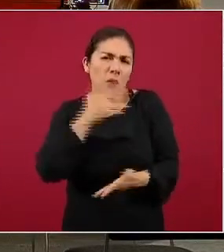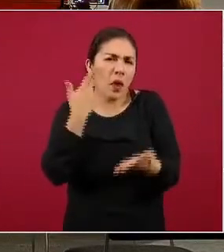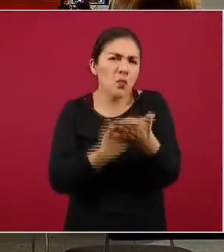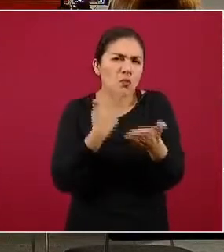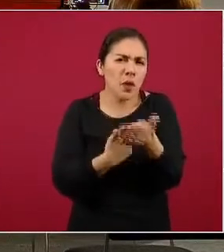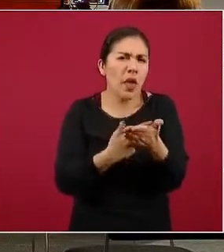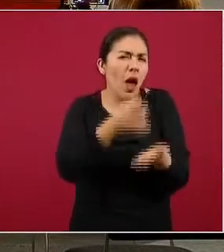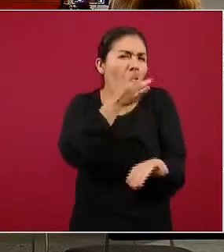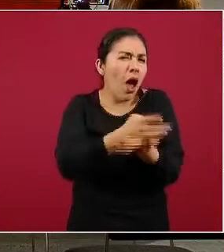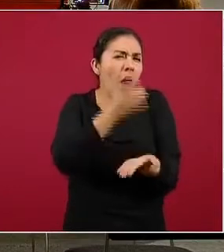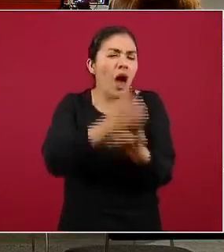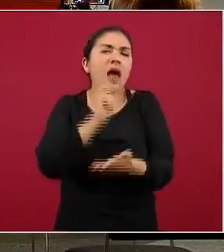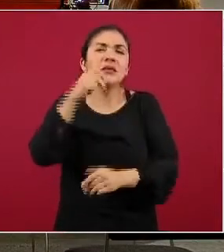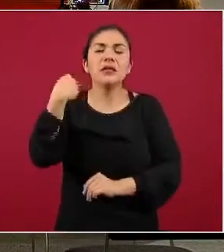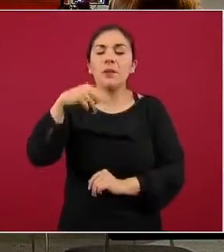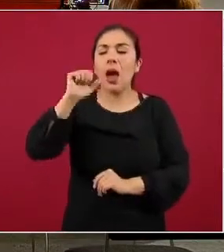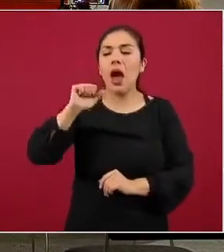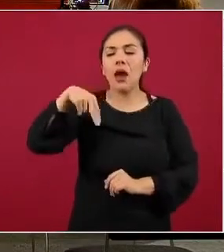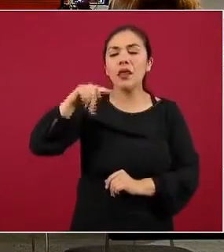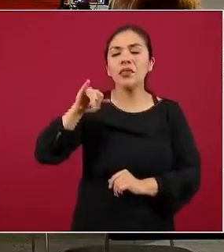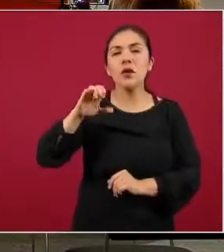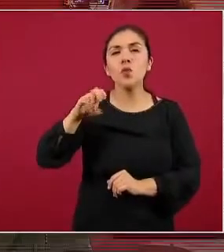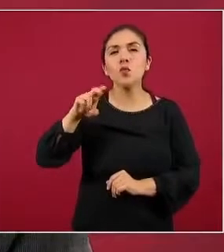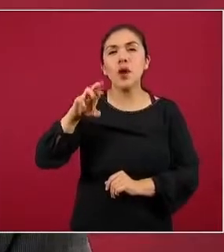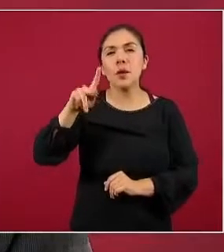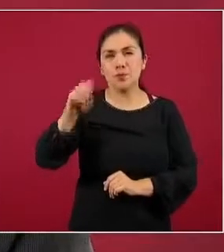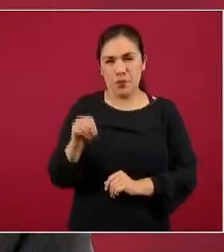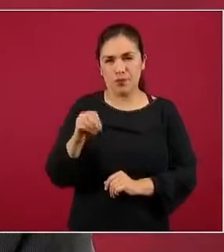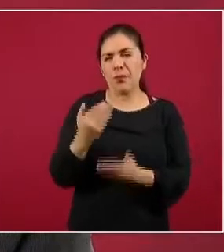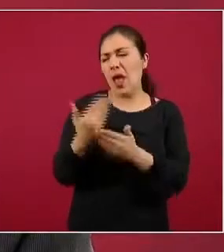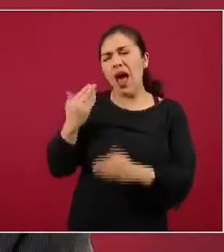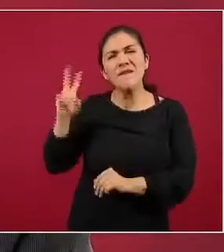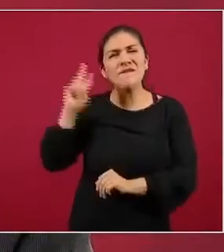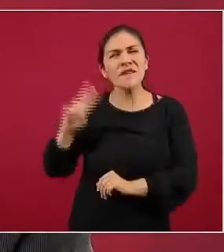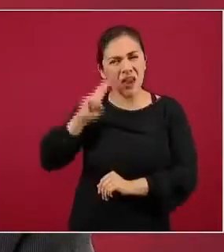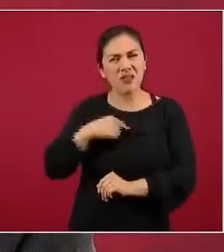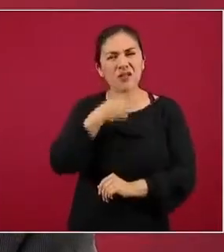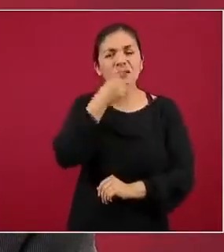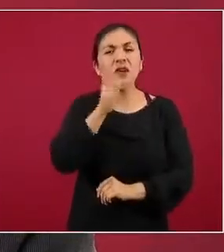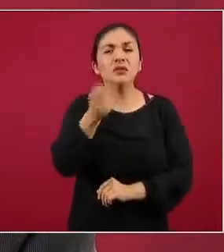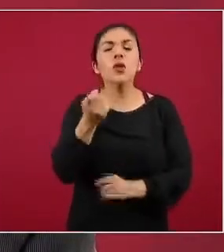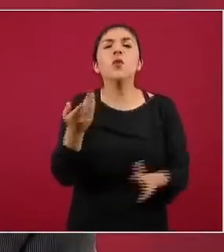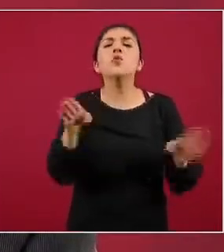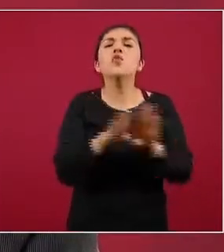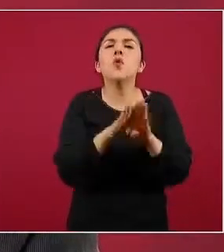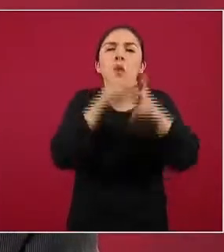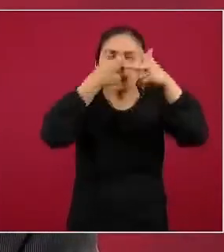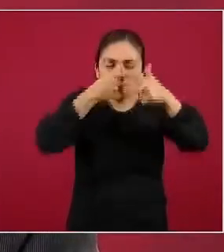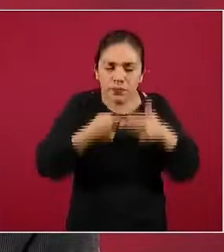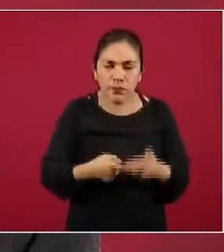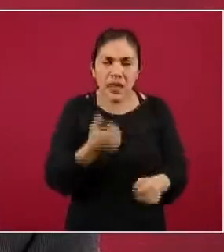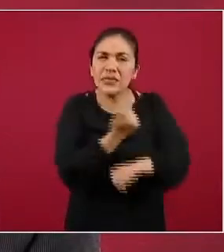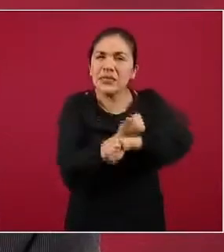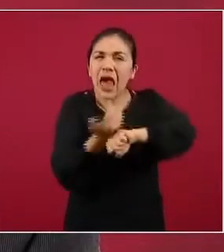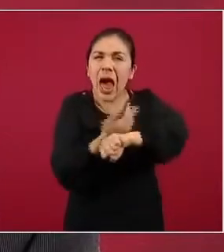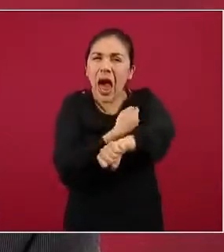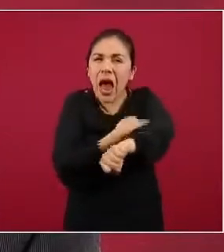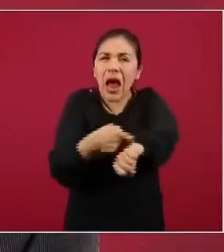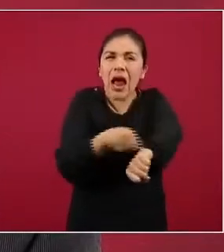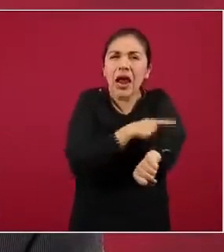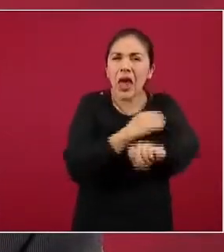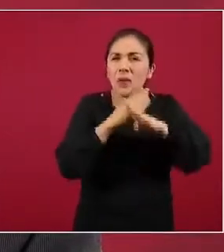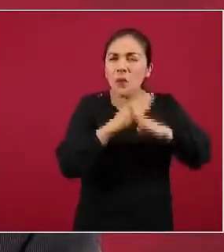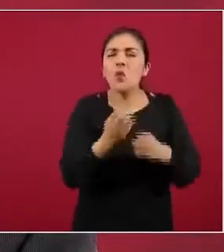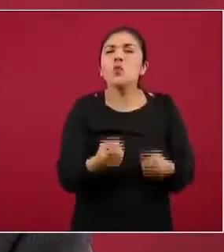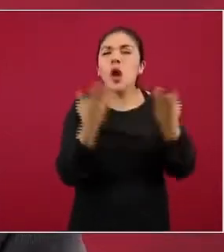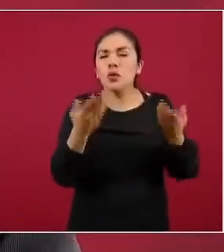identificables, que son los anticuerpos. Comentábamos el viernes pasado sobre cómo se miden los anticuerpos en sangre, se detectan a